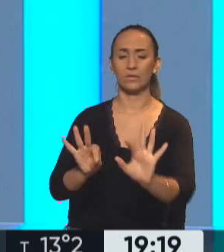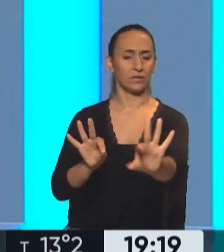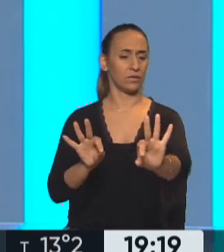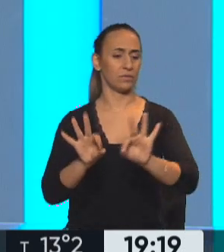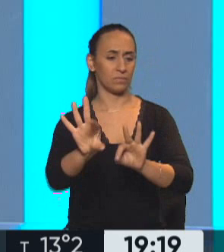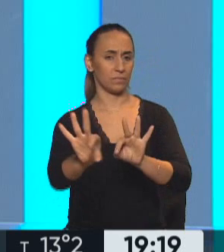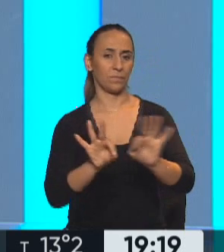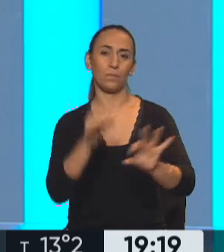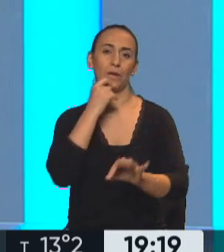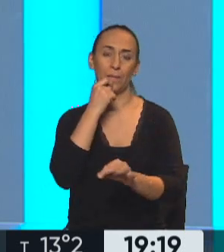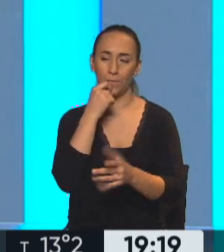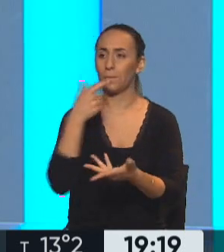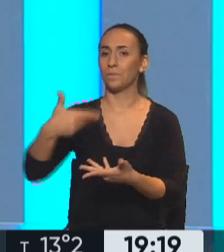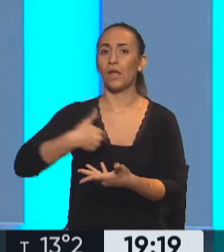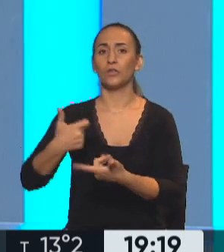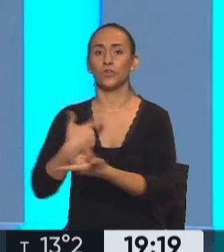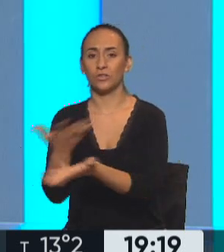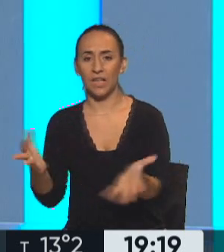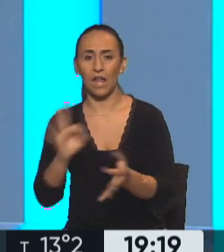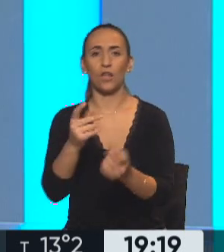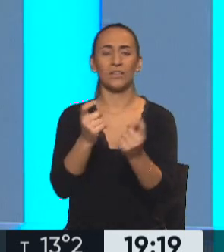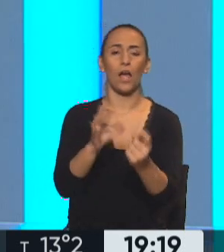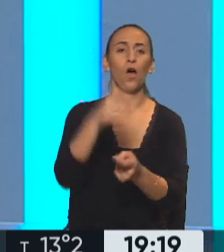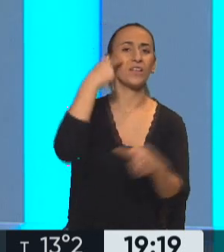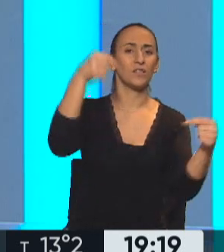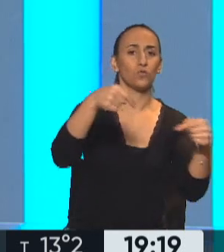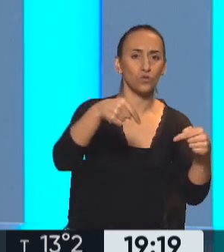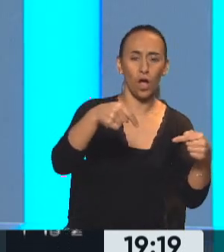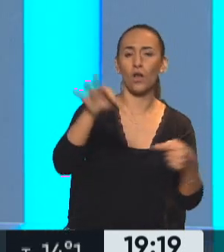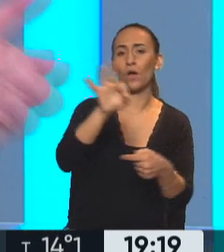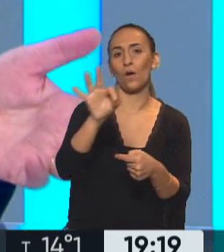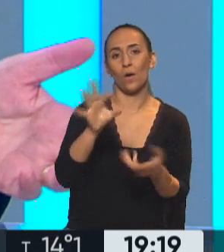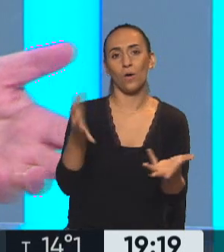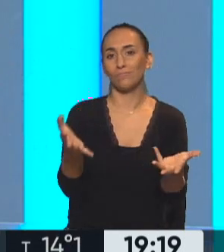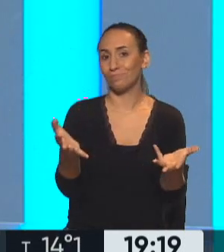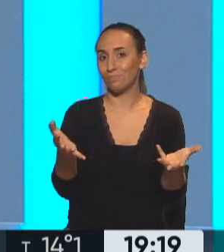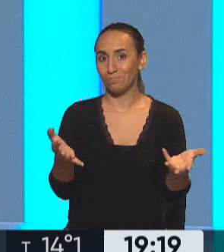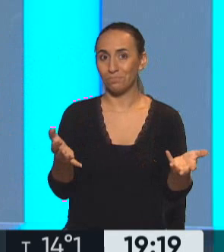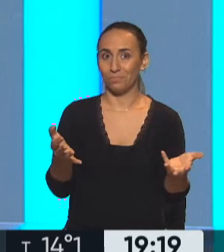demanda social, necesidad institucional.